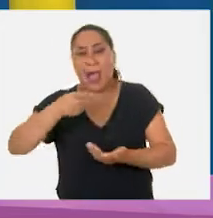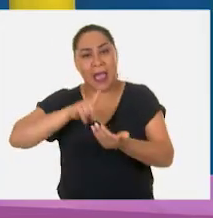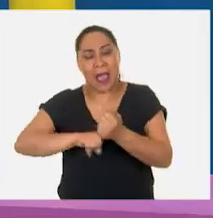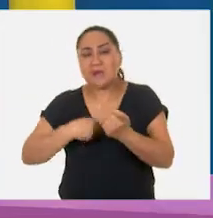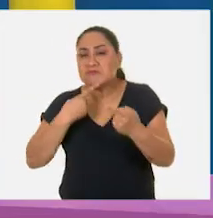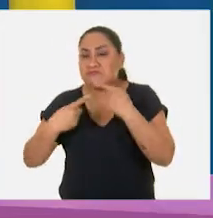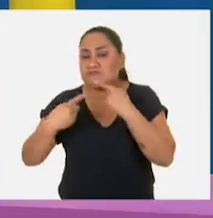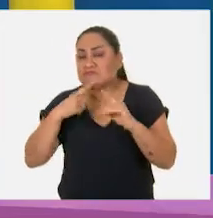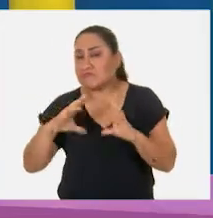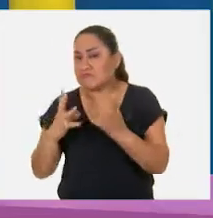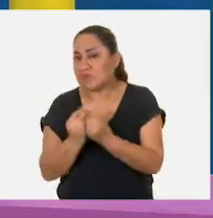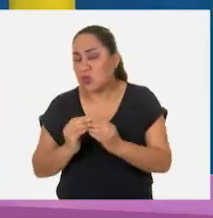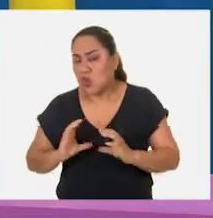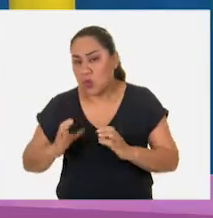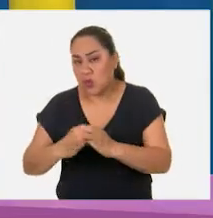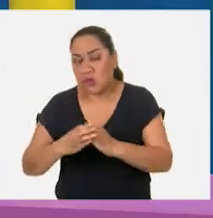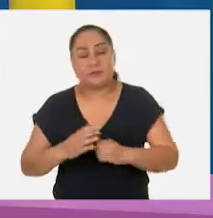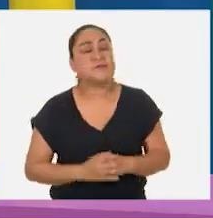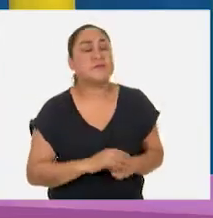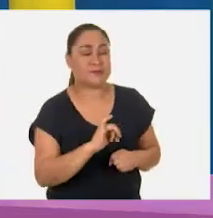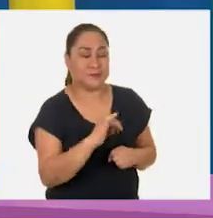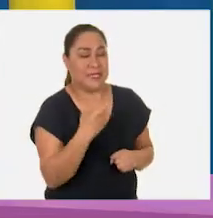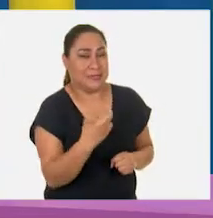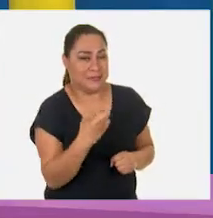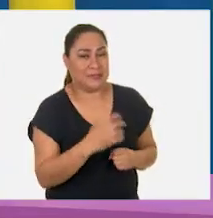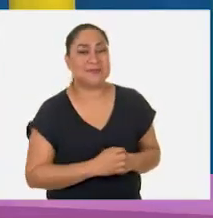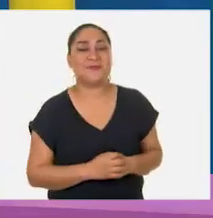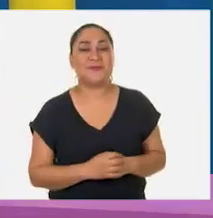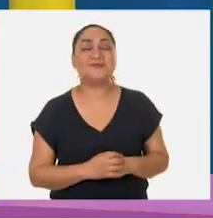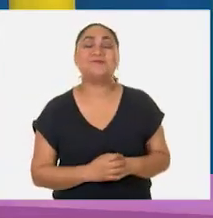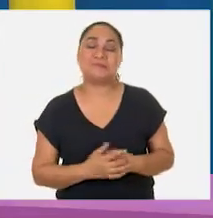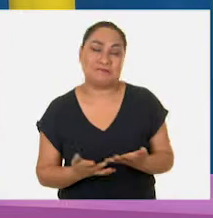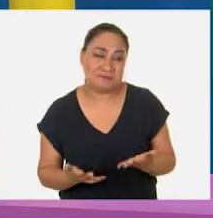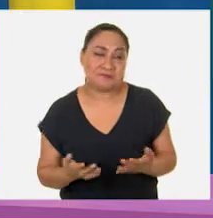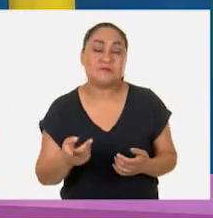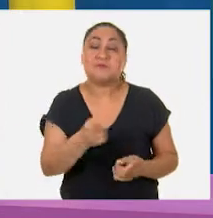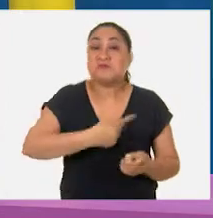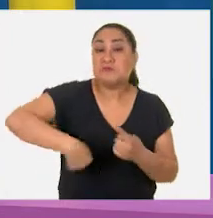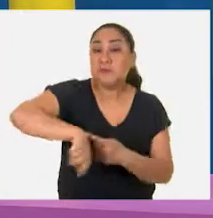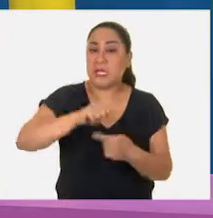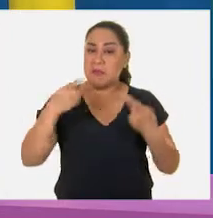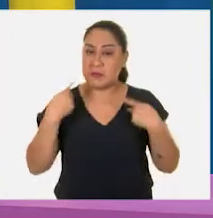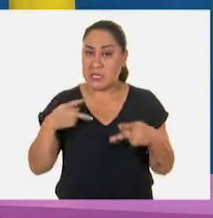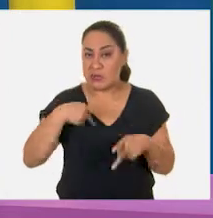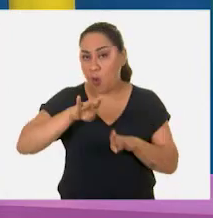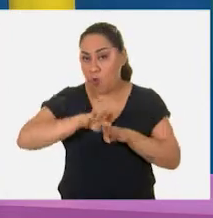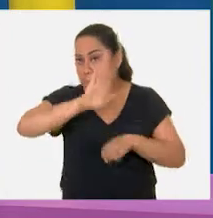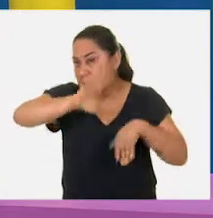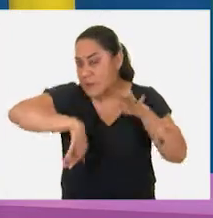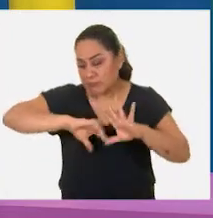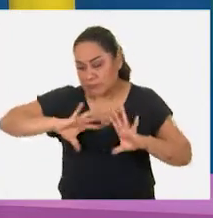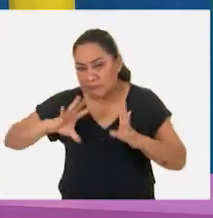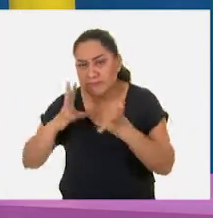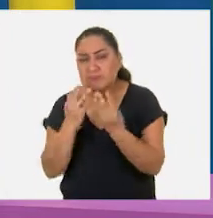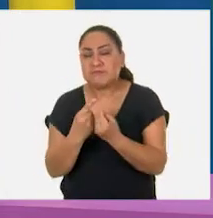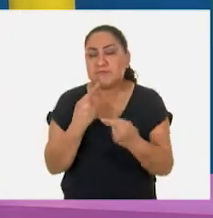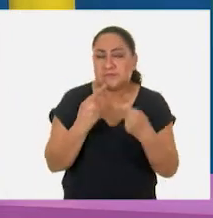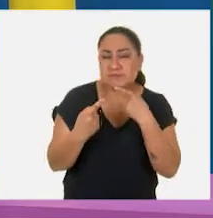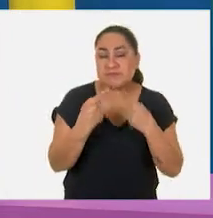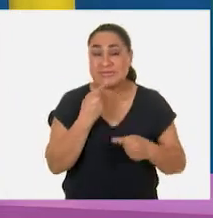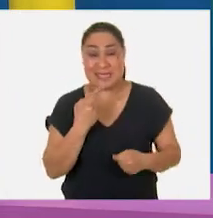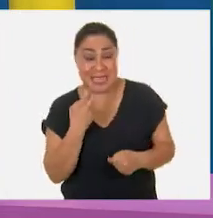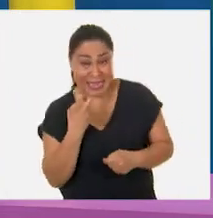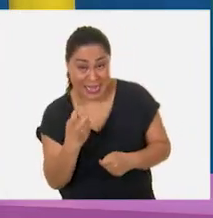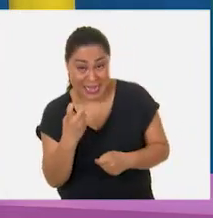Exactamente. Y bueno, invitando a las demás personas para trabajar en conjunto, solo de esta